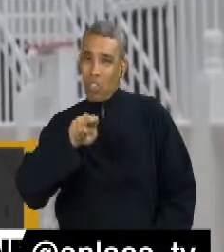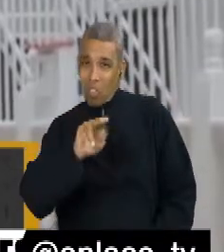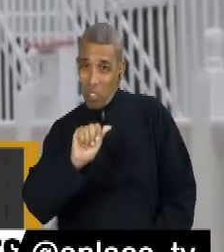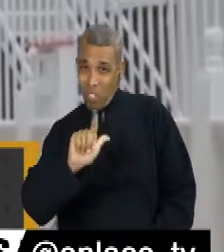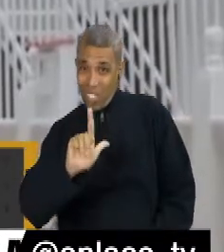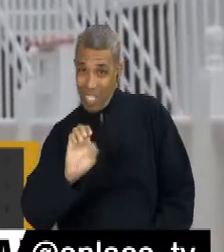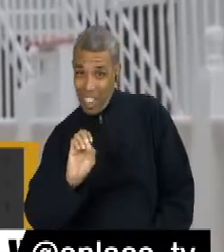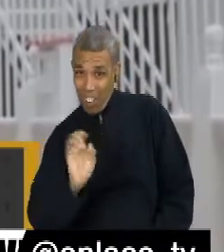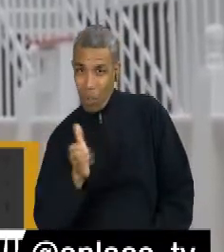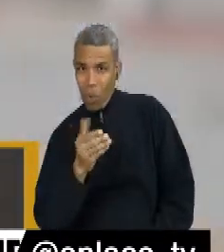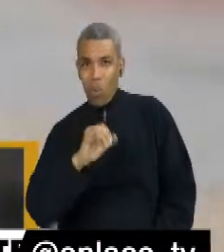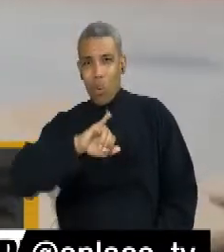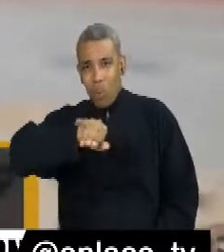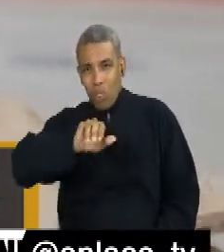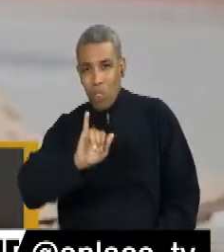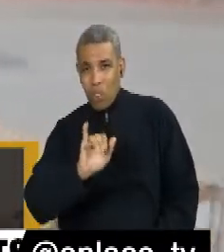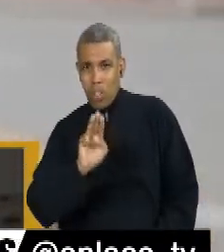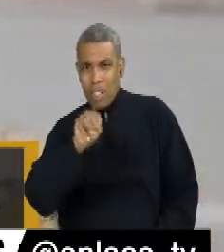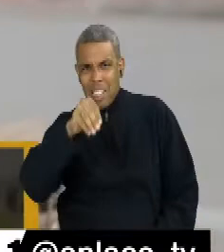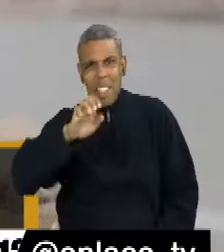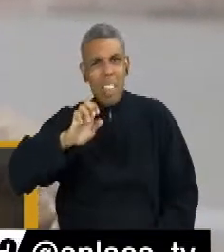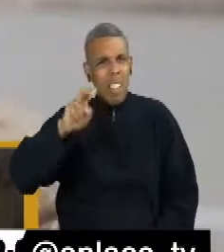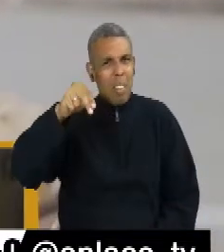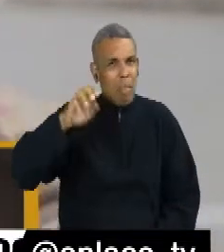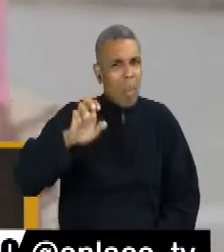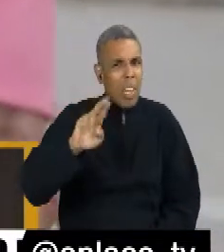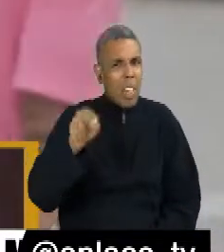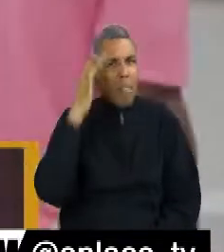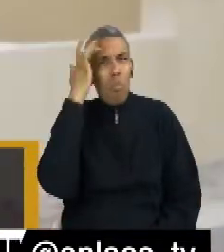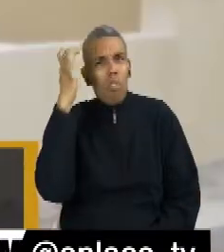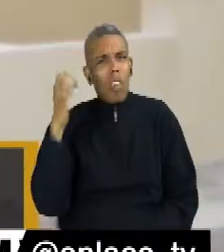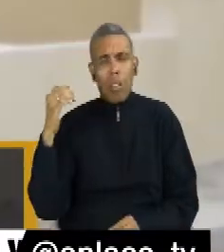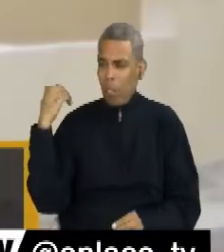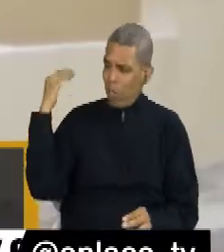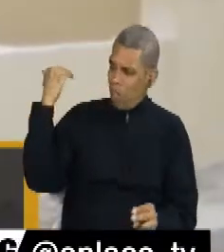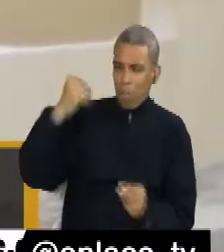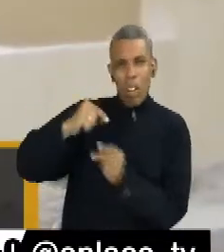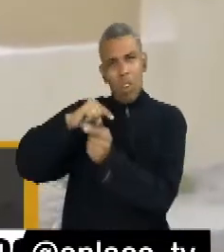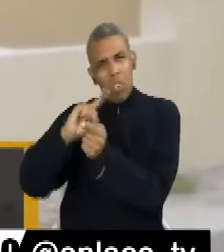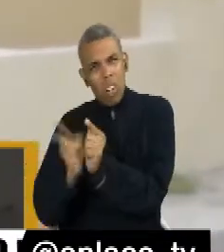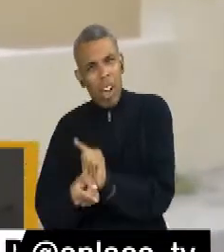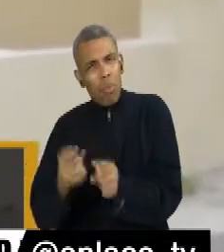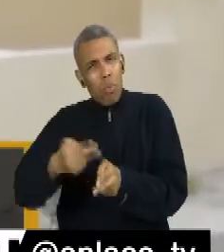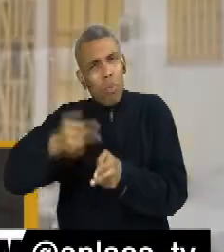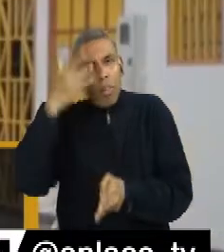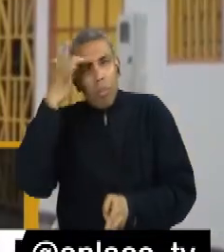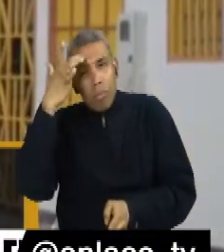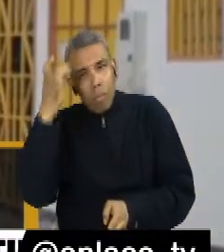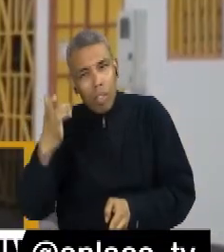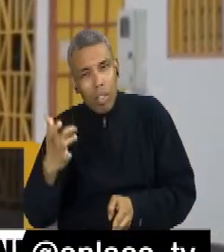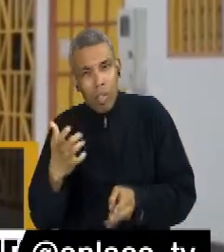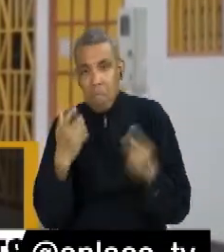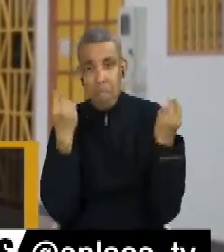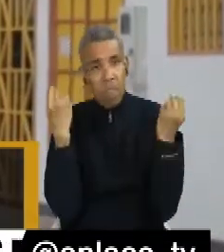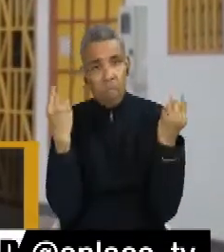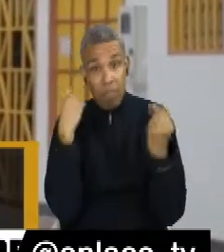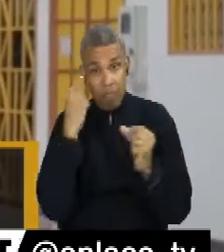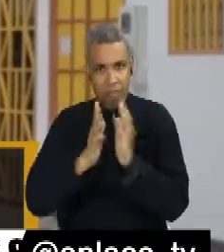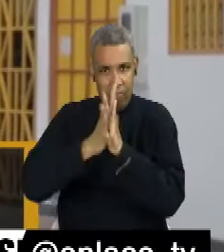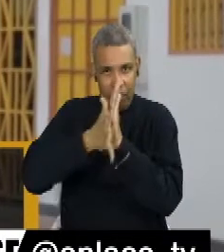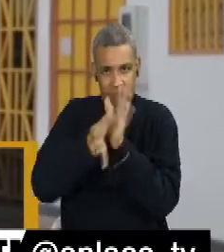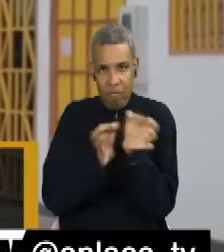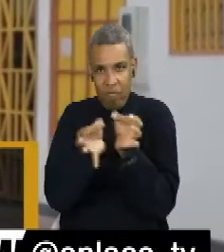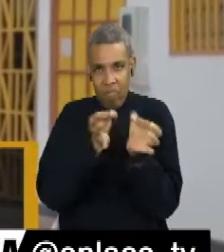Sus habitantes nos recuerdan por qué la ciudad lo llaman de otra manera a este sector que se caracteriza por su tranquilidad. Porque